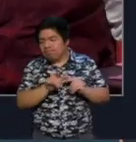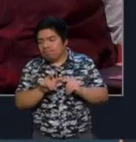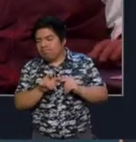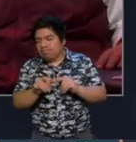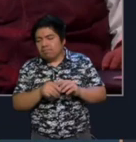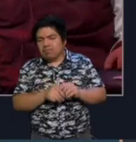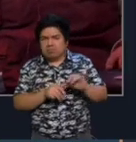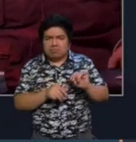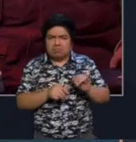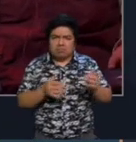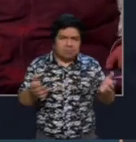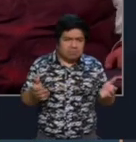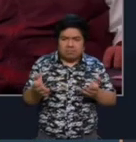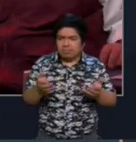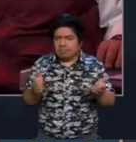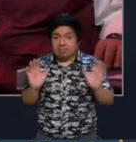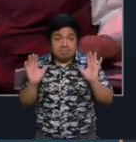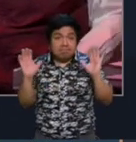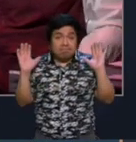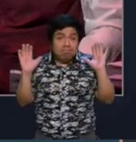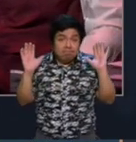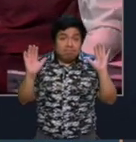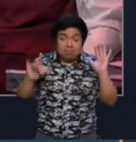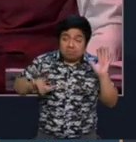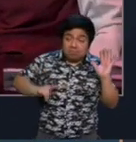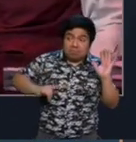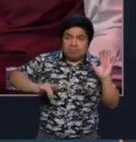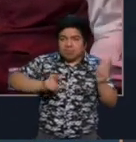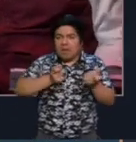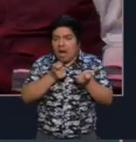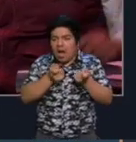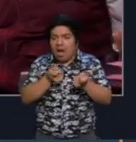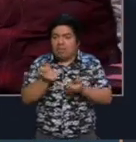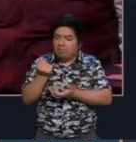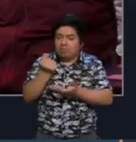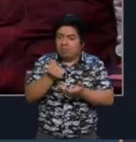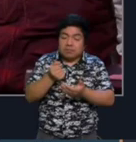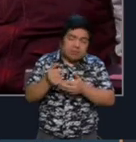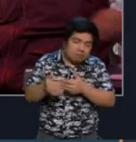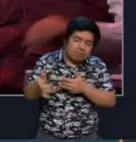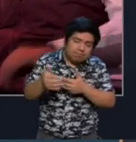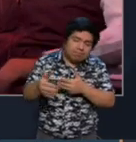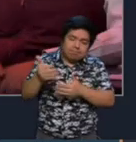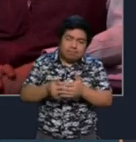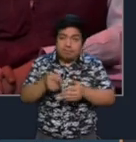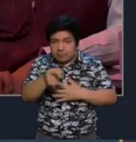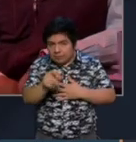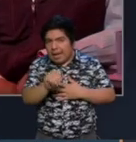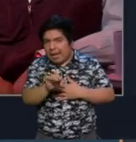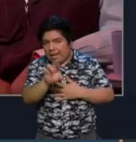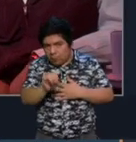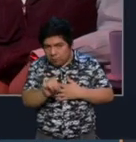haciendo. Claro que sí, y por No, eso es pero importante hay un mucho gobierno camino. honesto que administre bien los recursos. Hay mucho camino que Pero hacer. Alejandro, para seguir